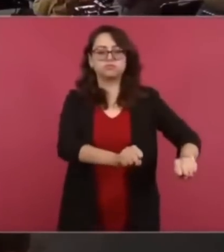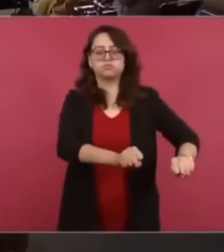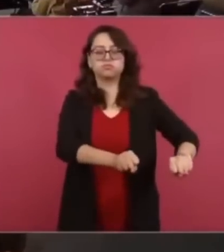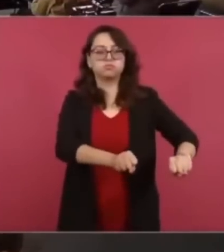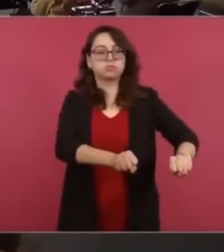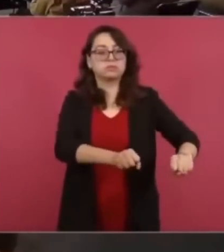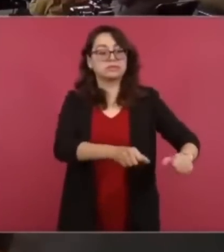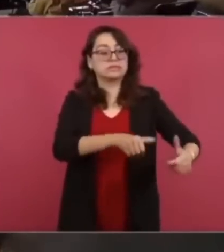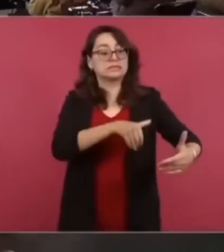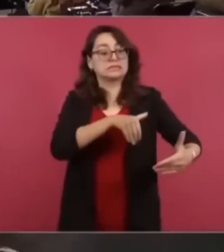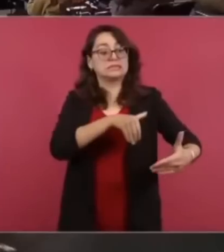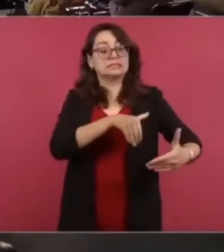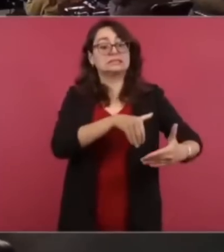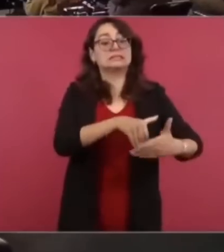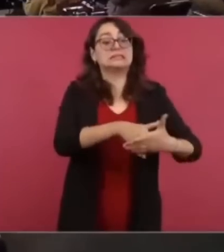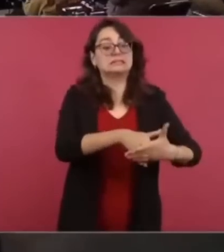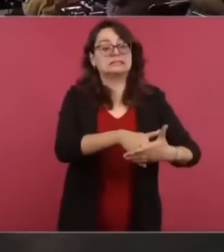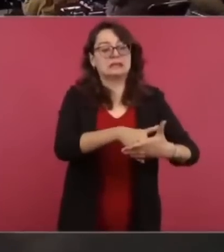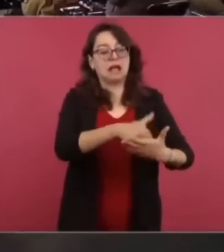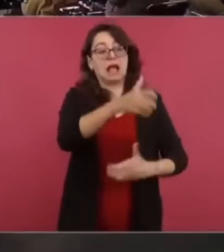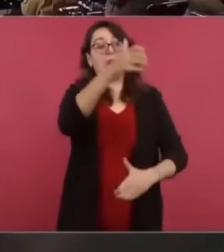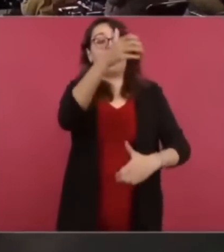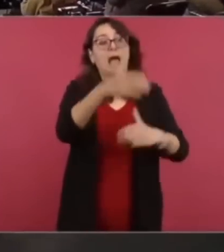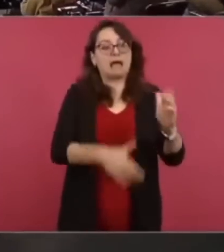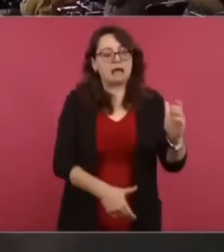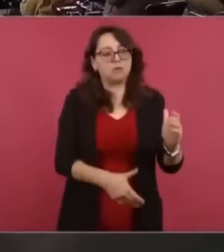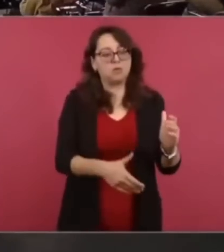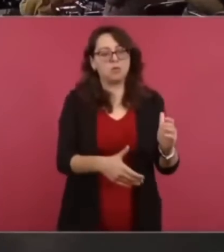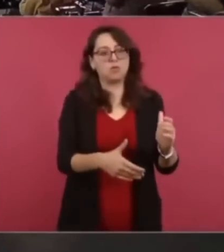se llegó al acuerdo de que iba a haber un debate